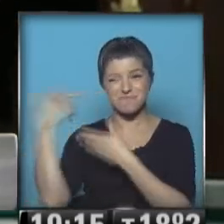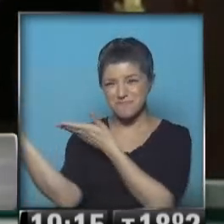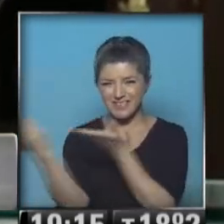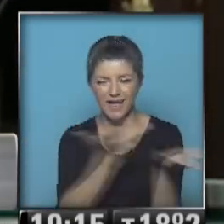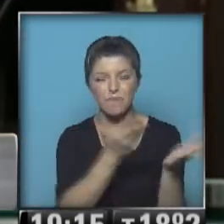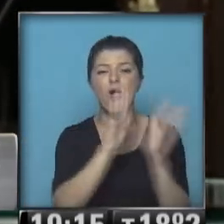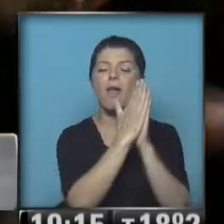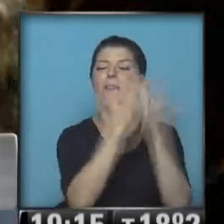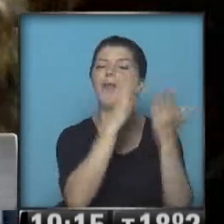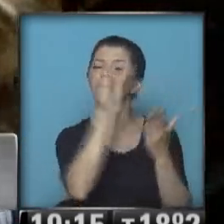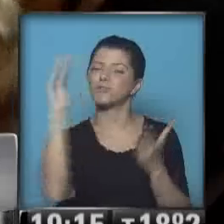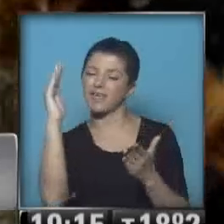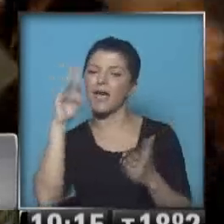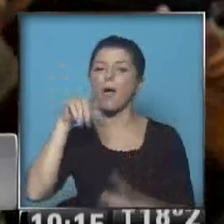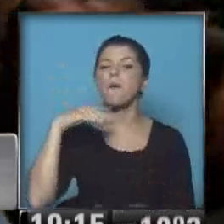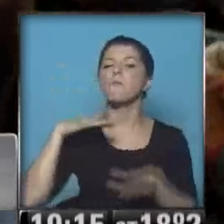Popular Palabras del Alma,